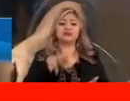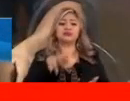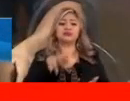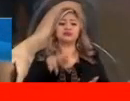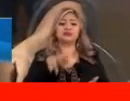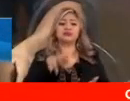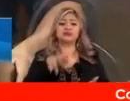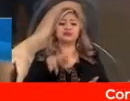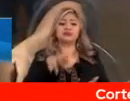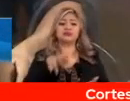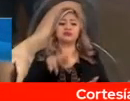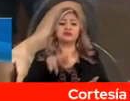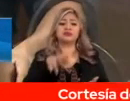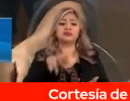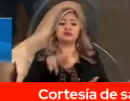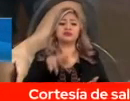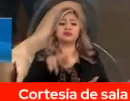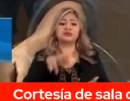de muertos, heridos,